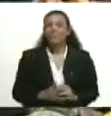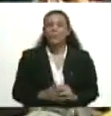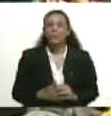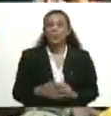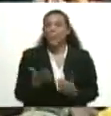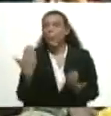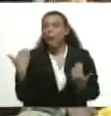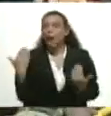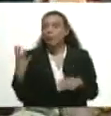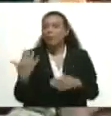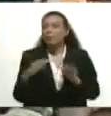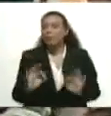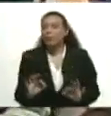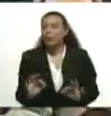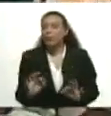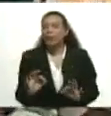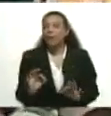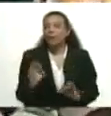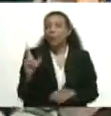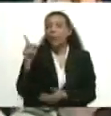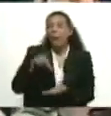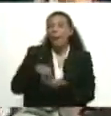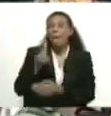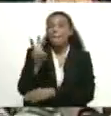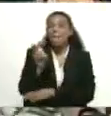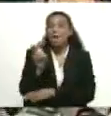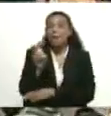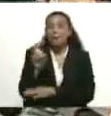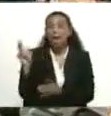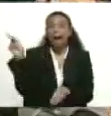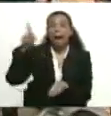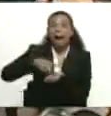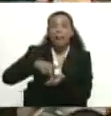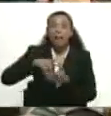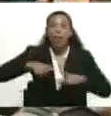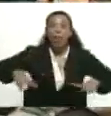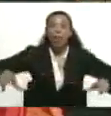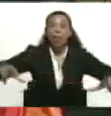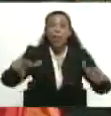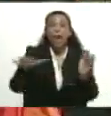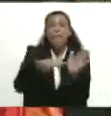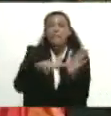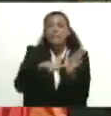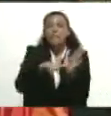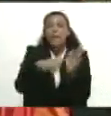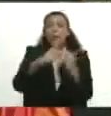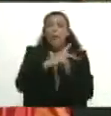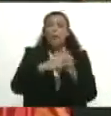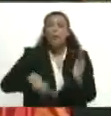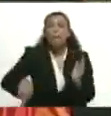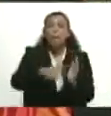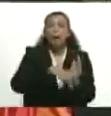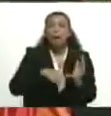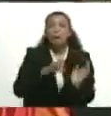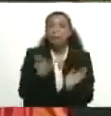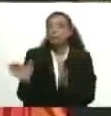¿Cuándo? El... Yo llegué hasta la redoma. Yo llegué hasta la redoma y me devolvieron.